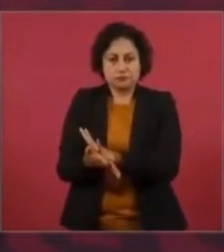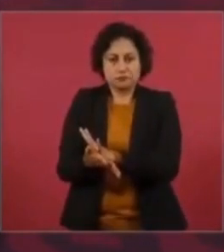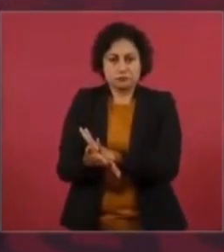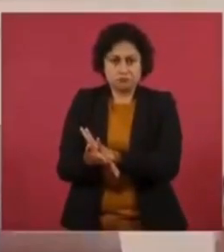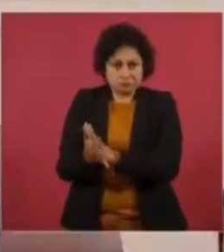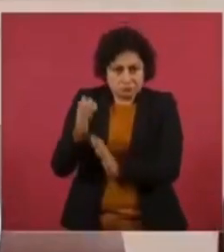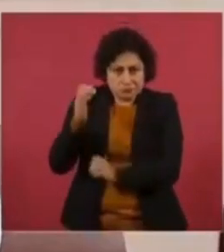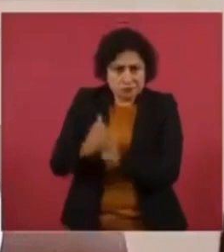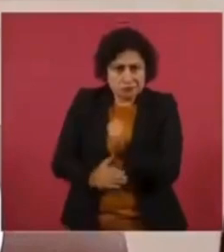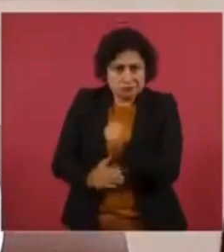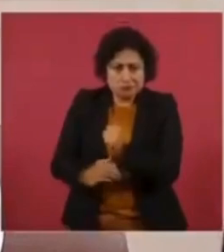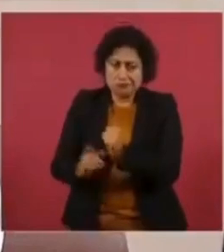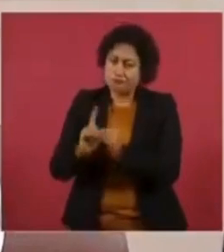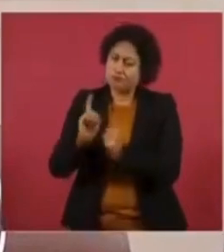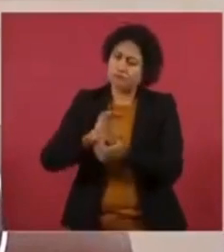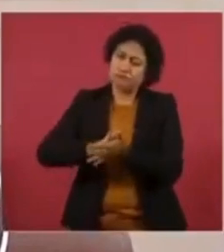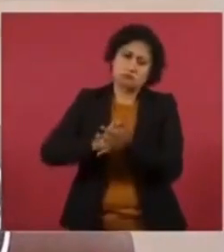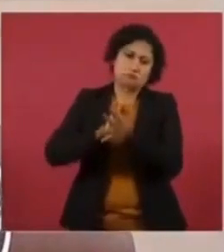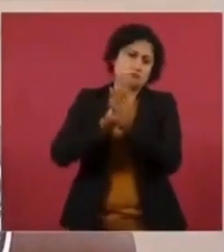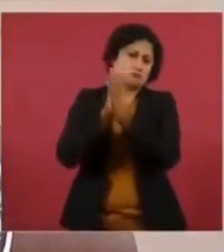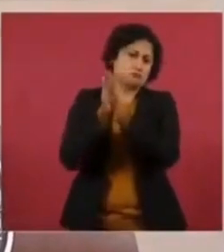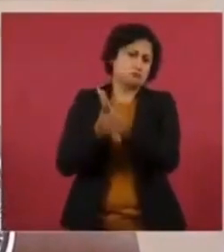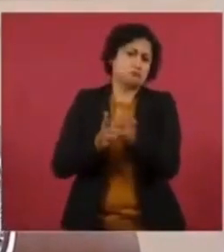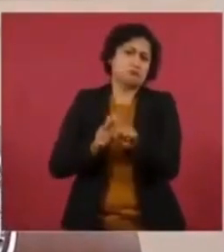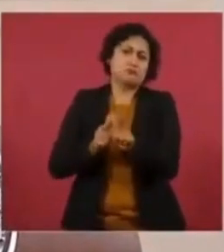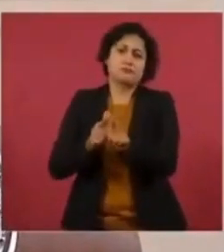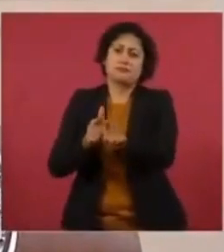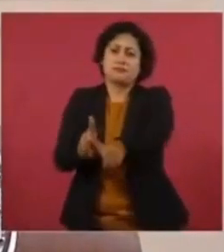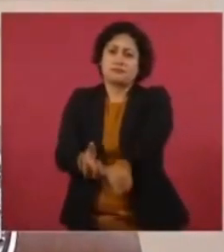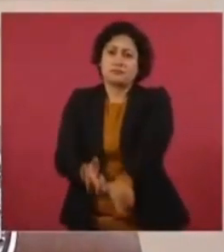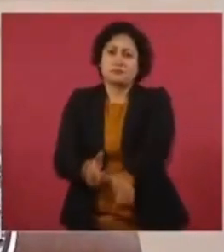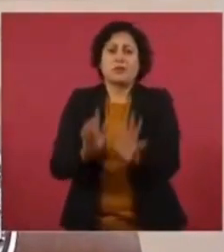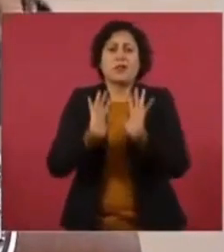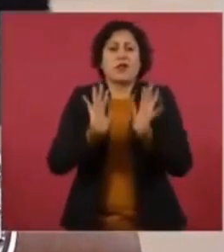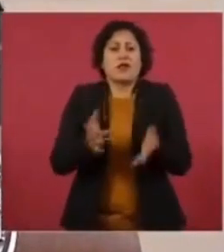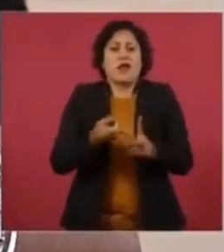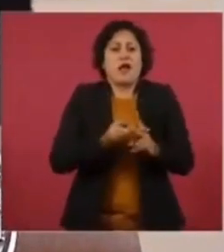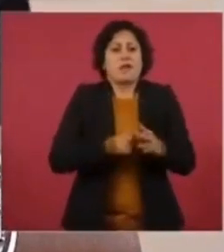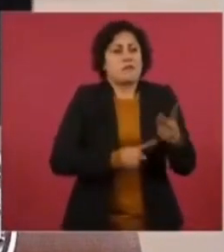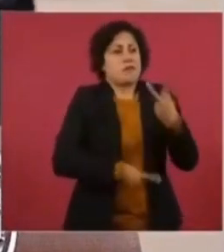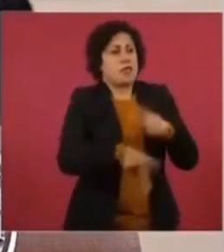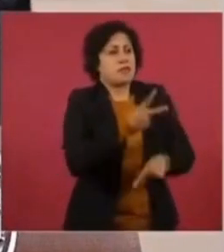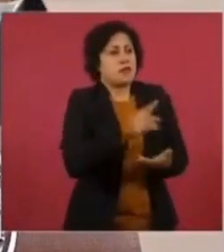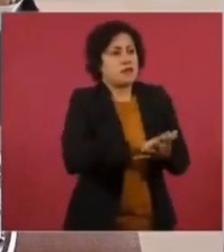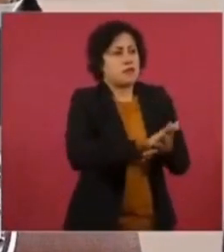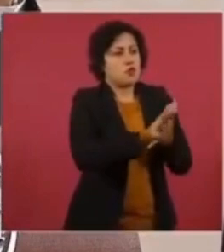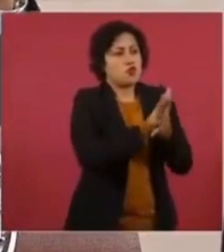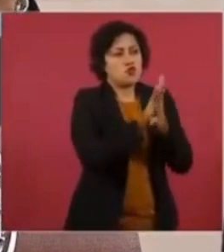detenerse, ya se echó a andar, sobre todo porque ya cambió